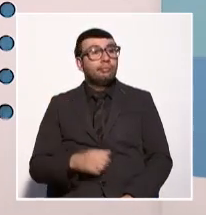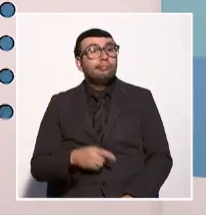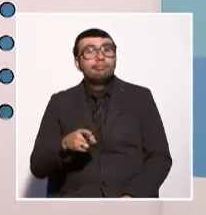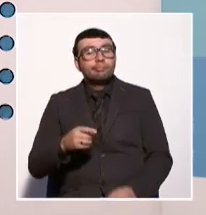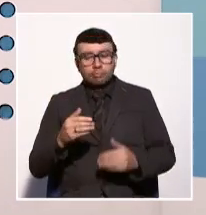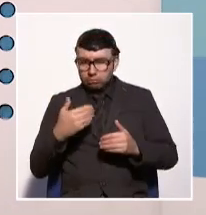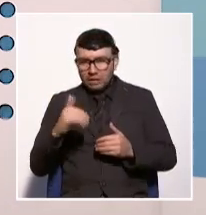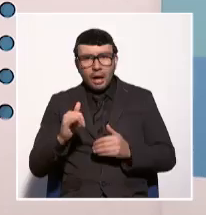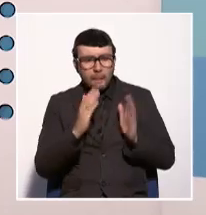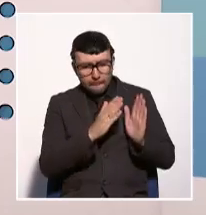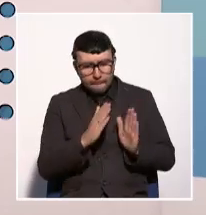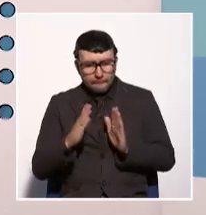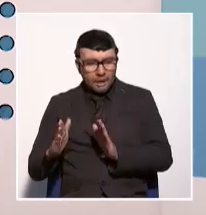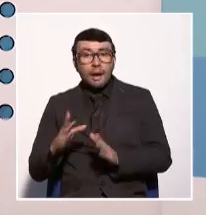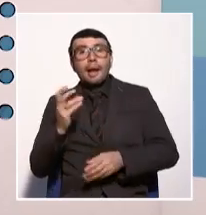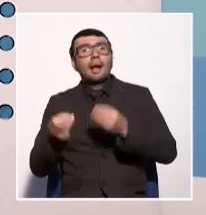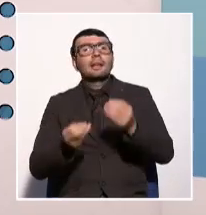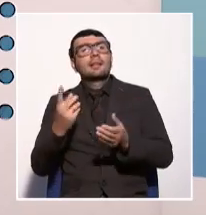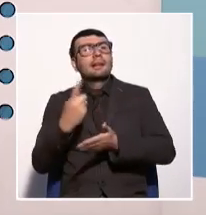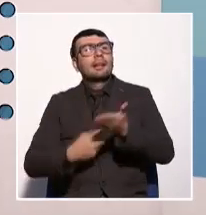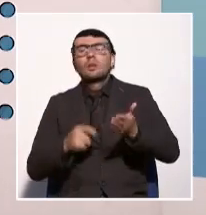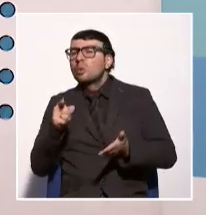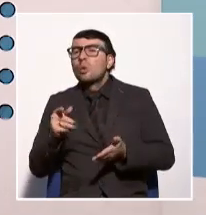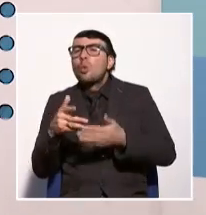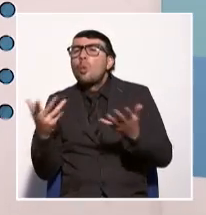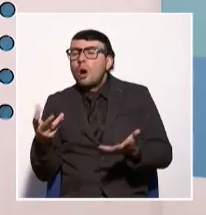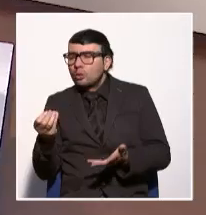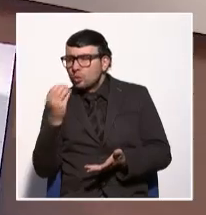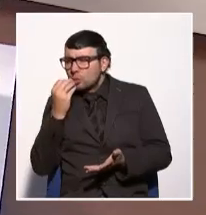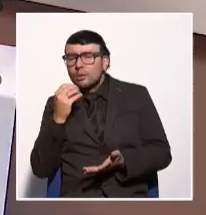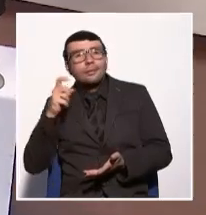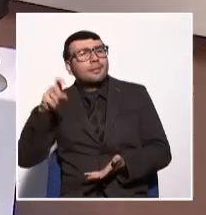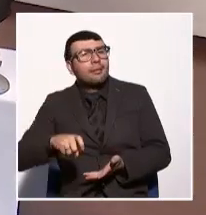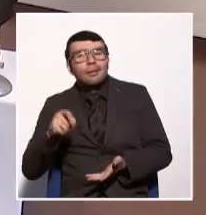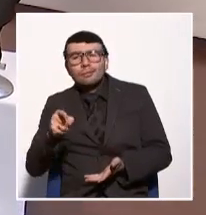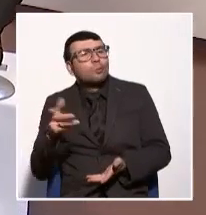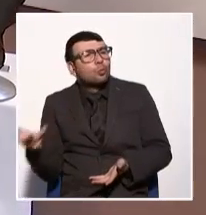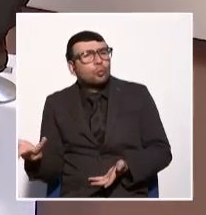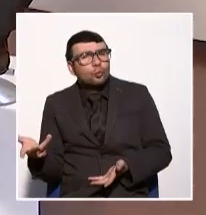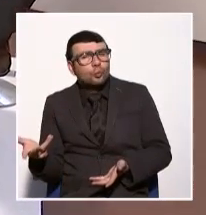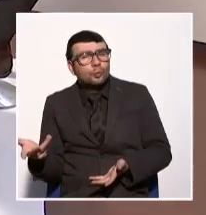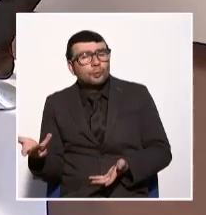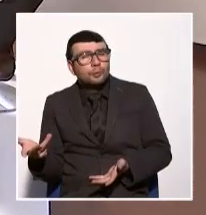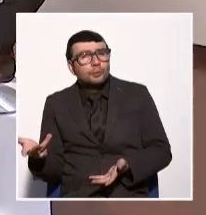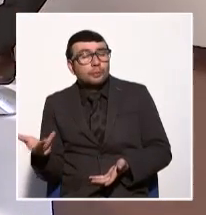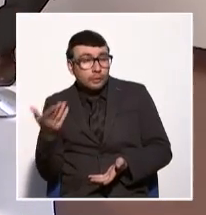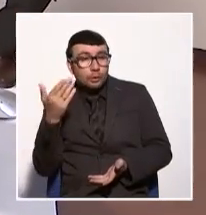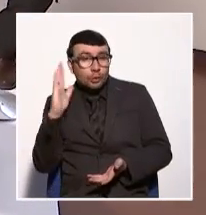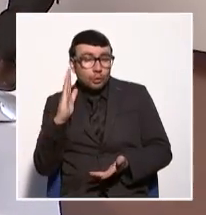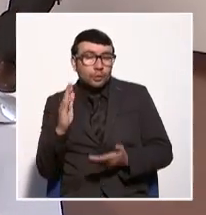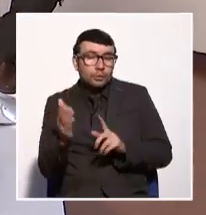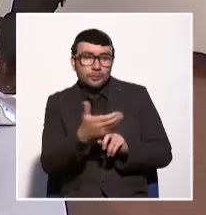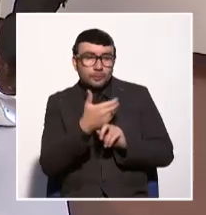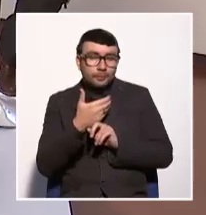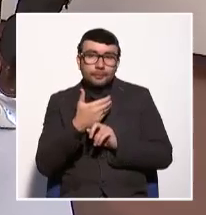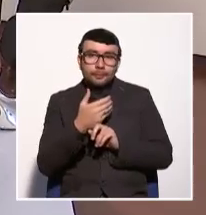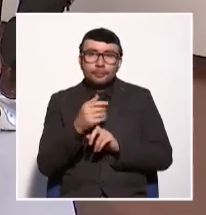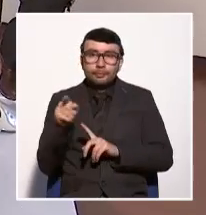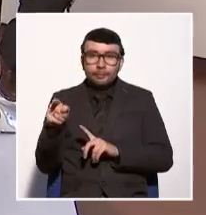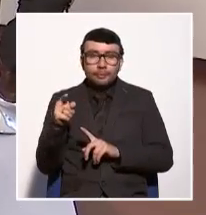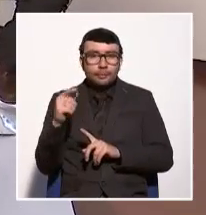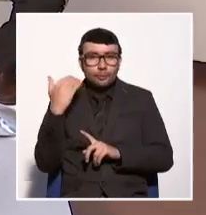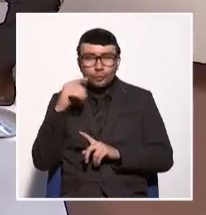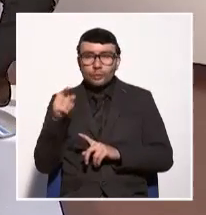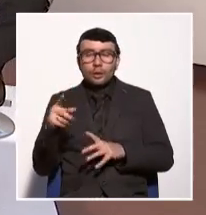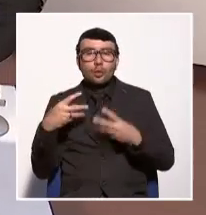a seguir y cuál debe ser la alimentación que debe comer y que dios lo guarde martha lucia desde